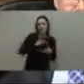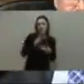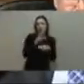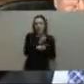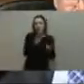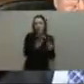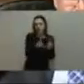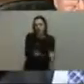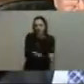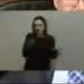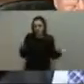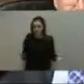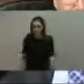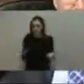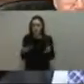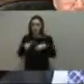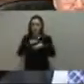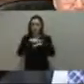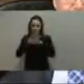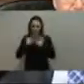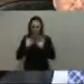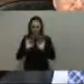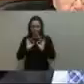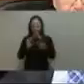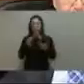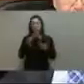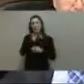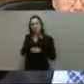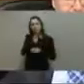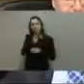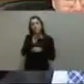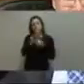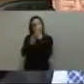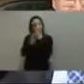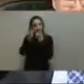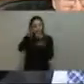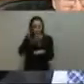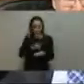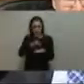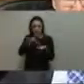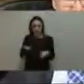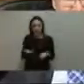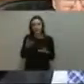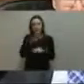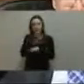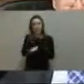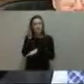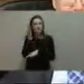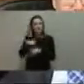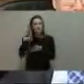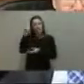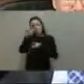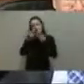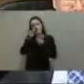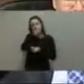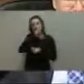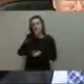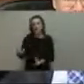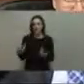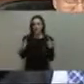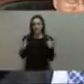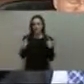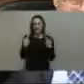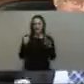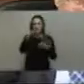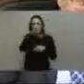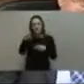base, aquí en esta pregunta que nos atañe, consejera, creo que tiene que haber responsables políticos. Ya está